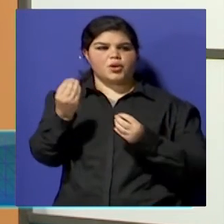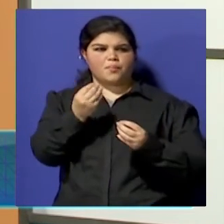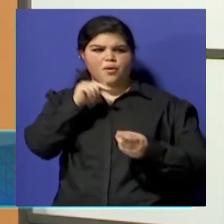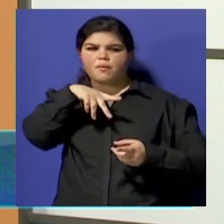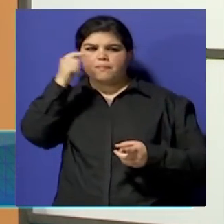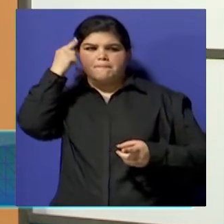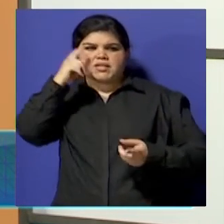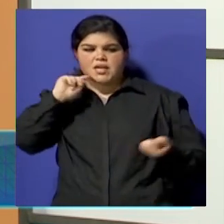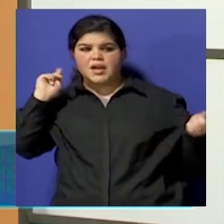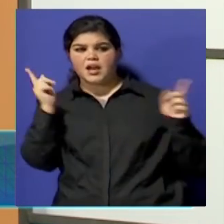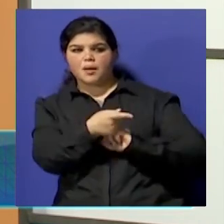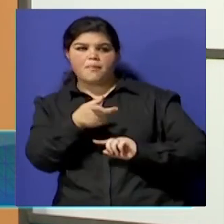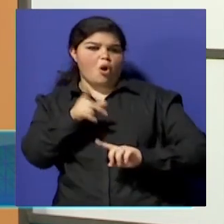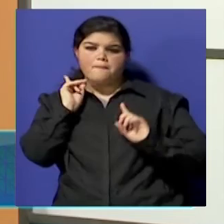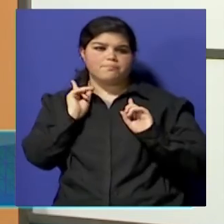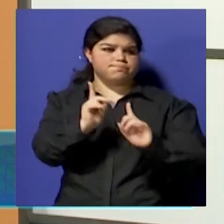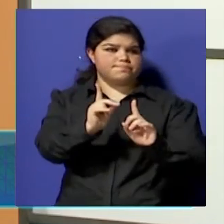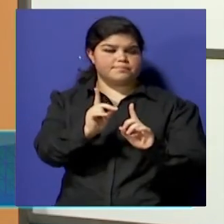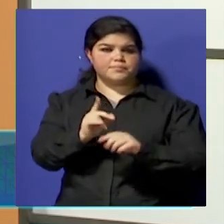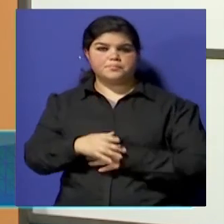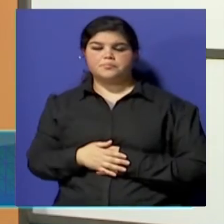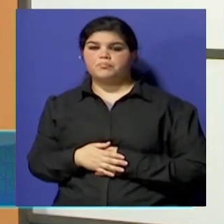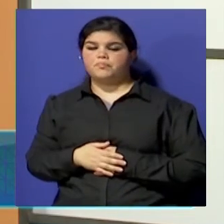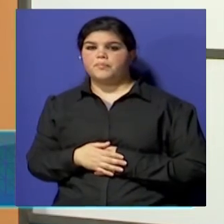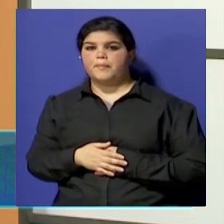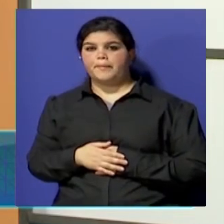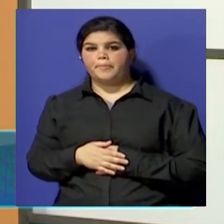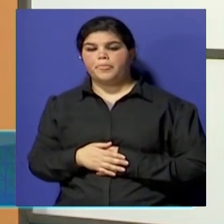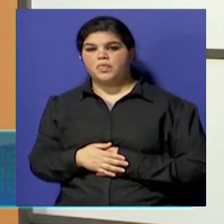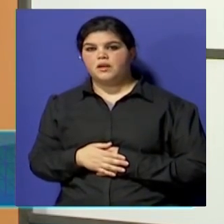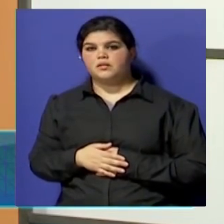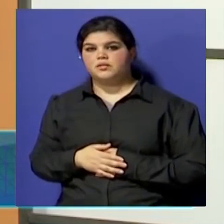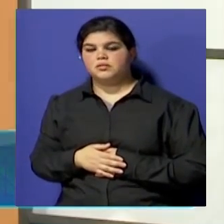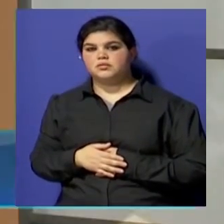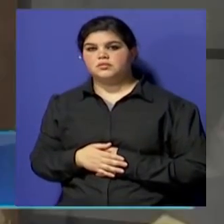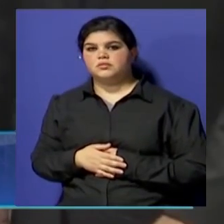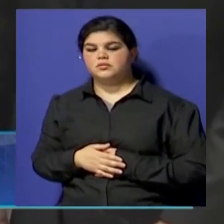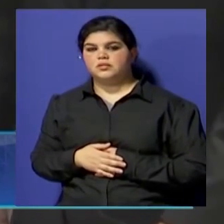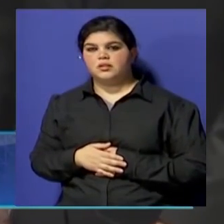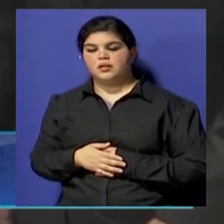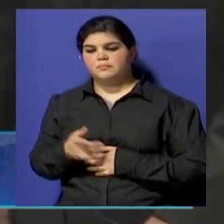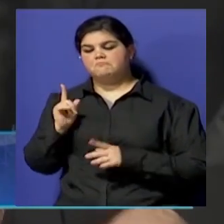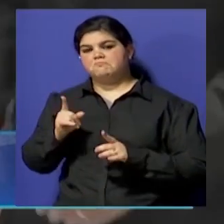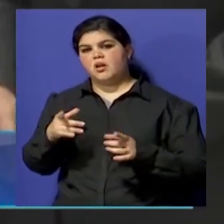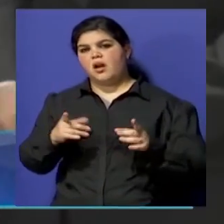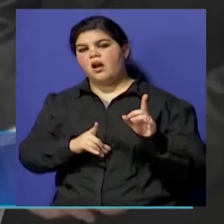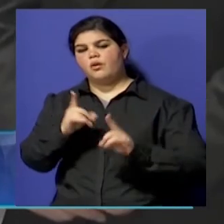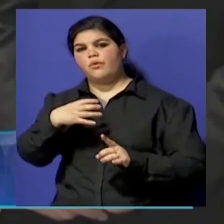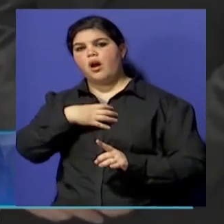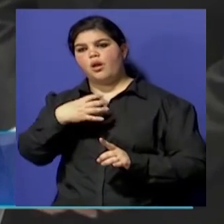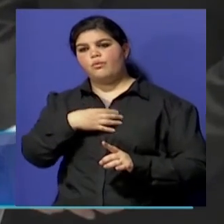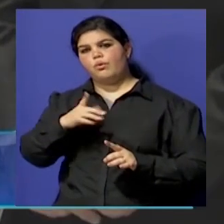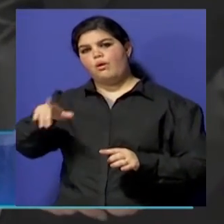mantener en la línea que va? No, yo lo que hemos hablado inclusive con los alumnos, con otros foros de